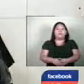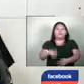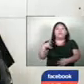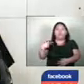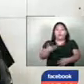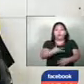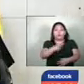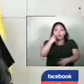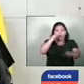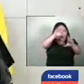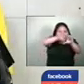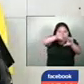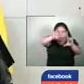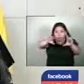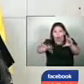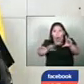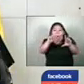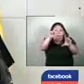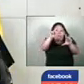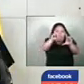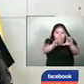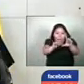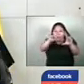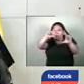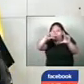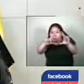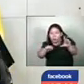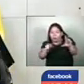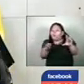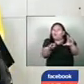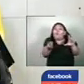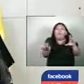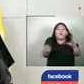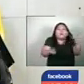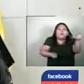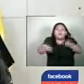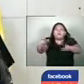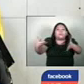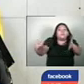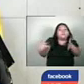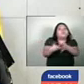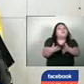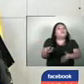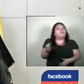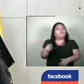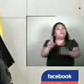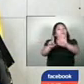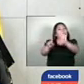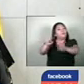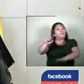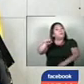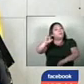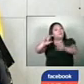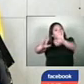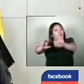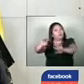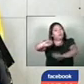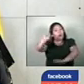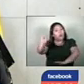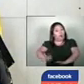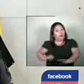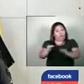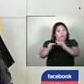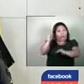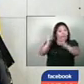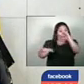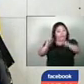los indicadores de siniestralidad vial. El total de accidentes registró una reducción del 6.8 por ciento. Esto es casi 1